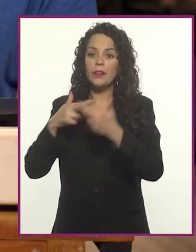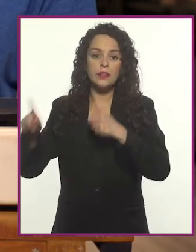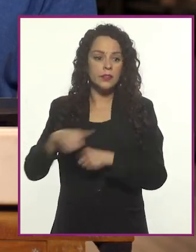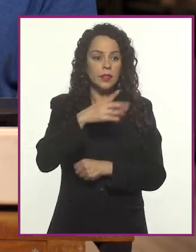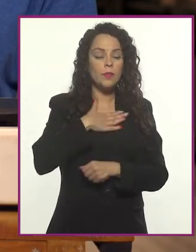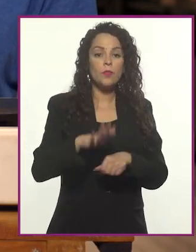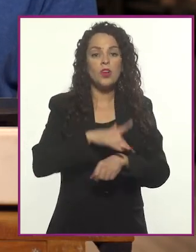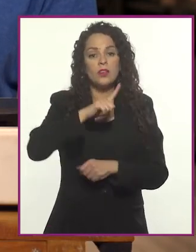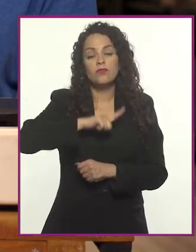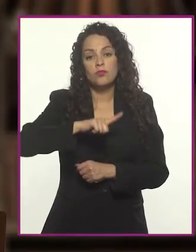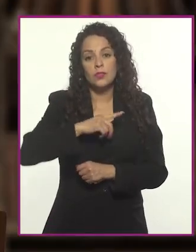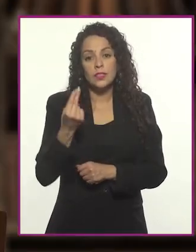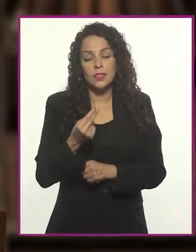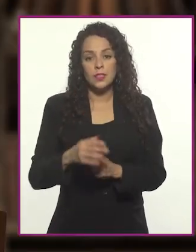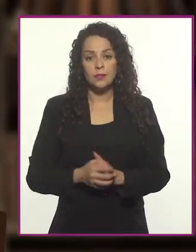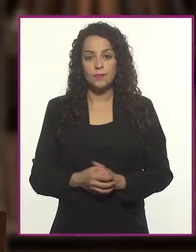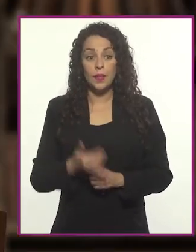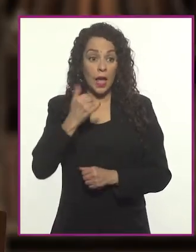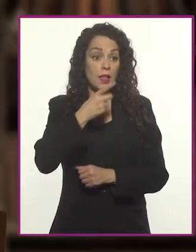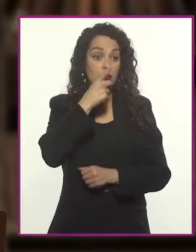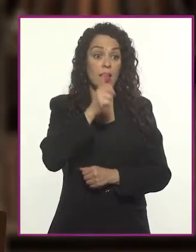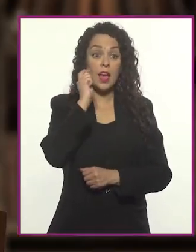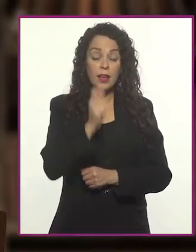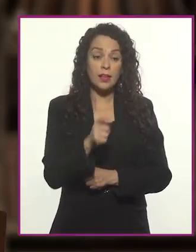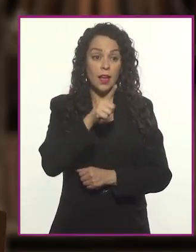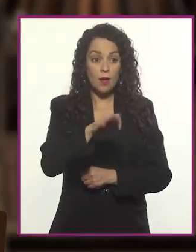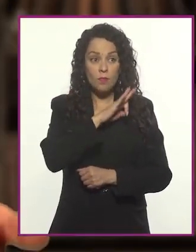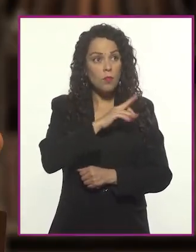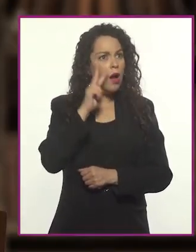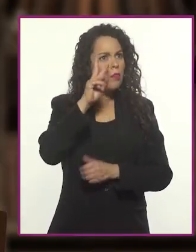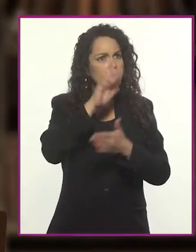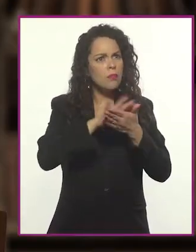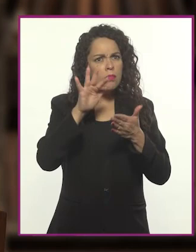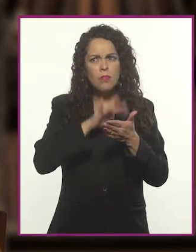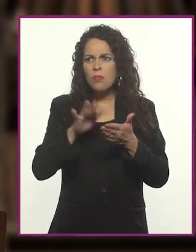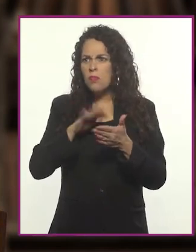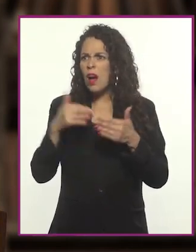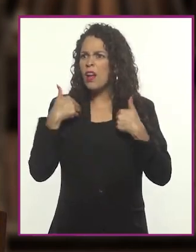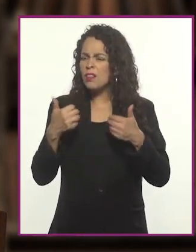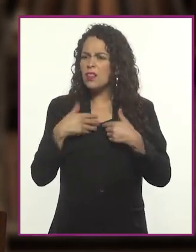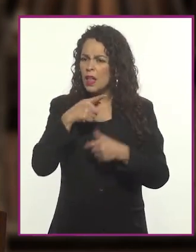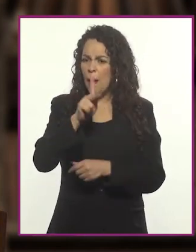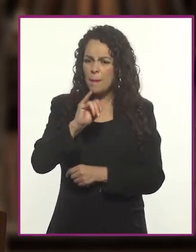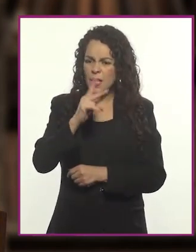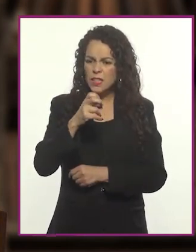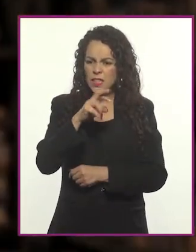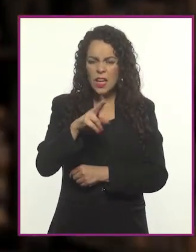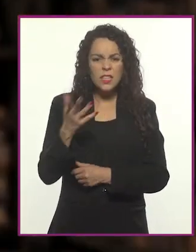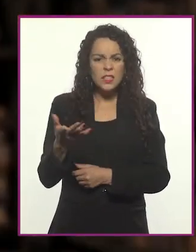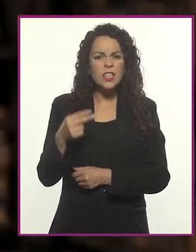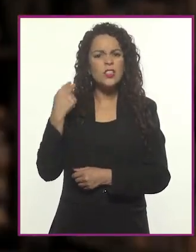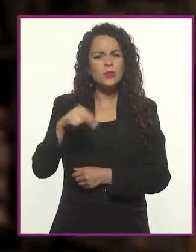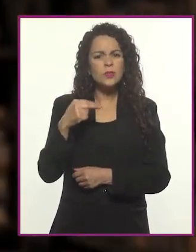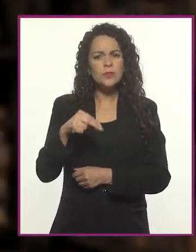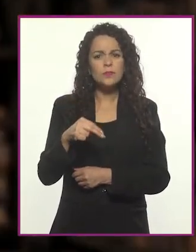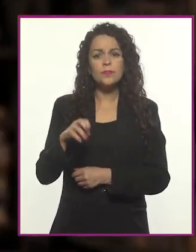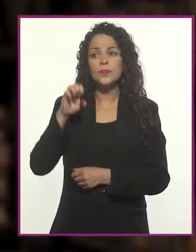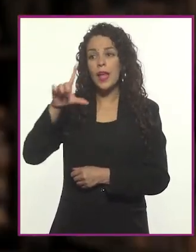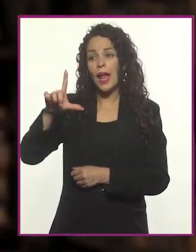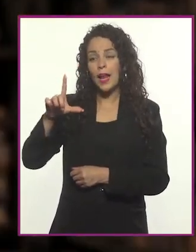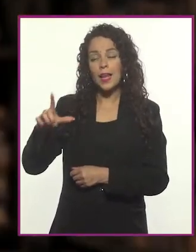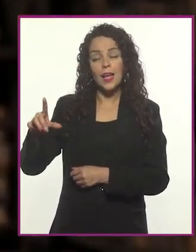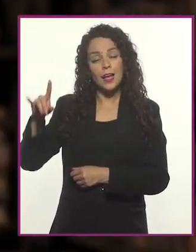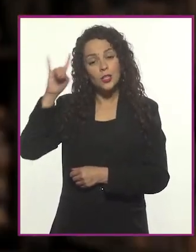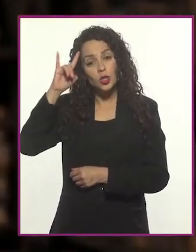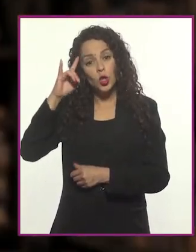Ajá. También decía que luego supo leer las señas del pitcher. Ay, ¿cómo se llamaba? El zurdo